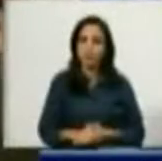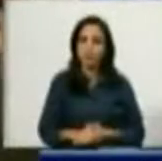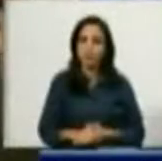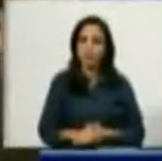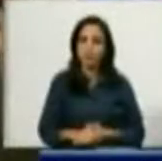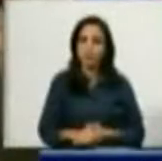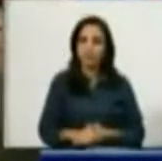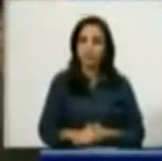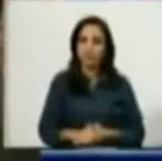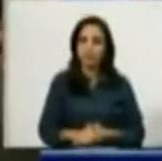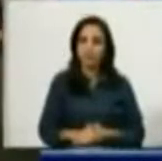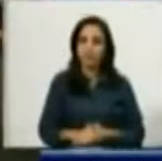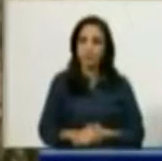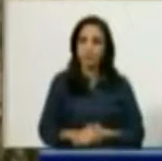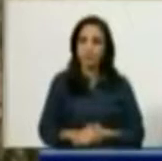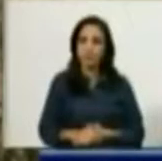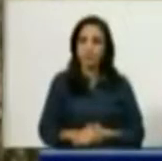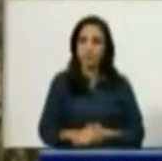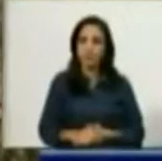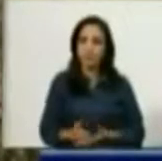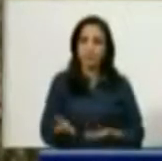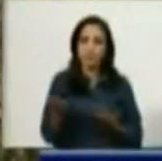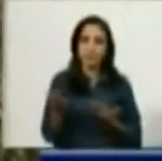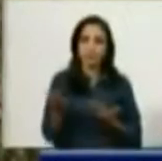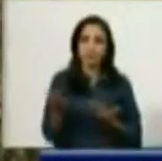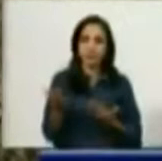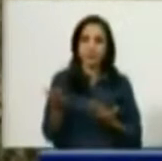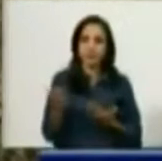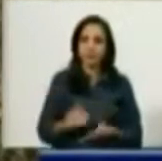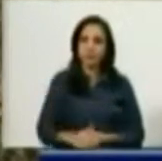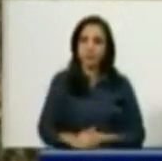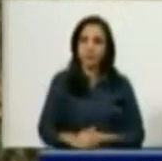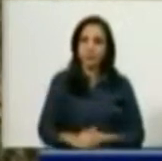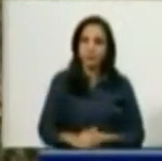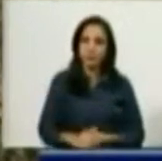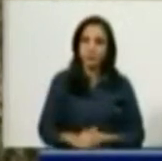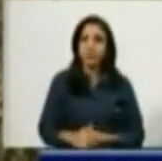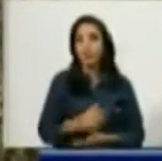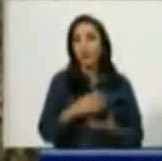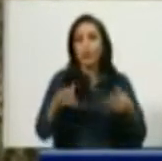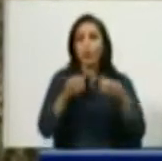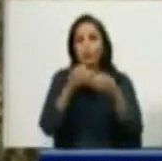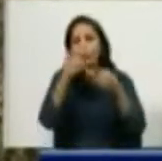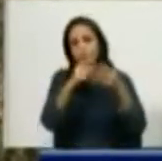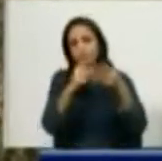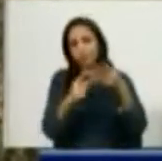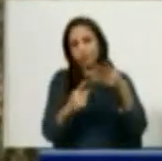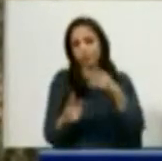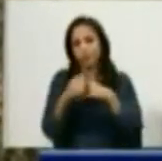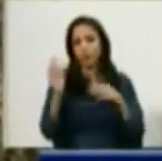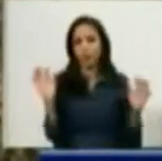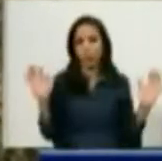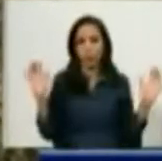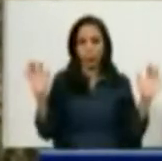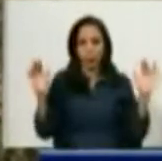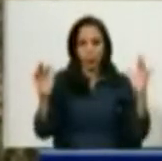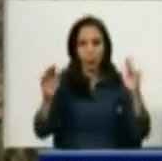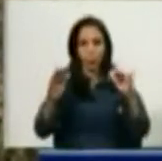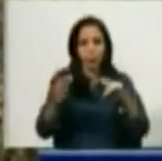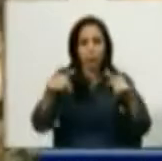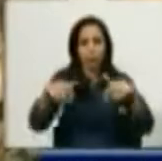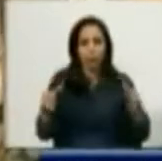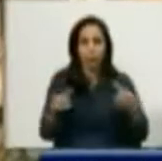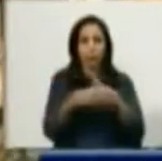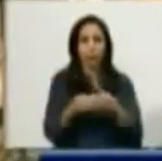del despacho de la presidencia de la República bolivariana de Venezuela los camaradas de tupamaro los camaradas en